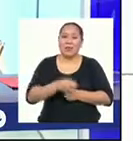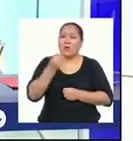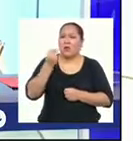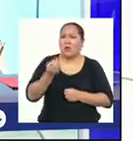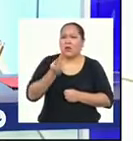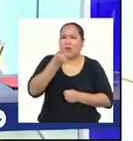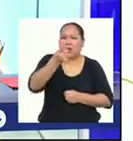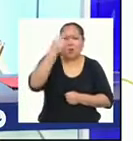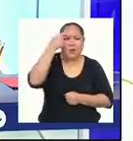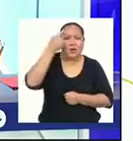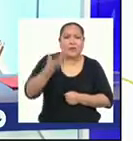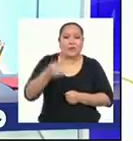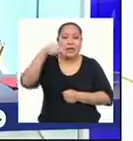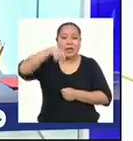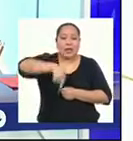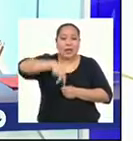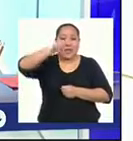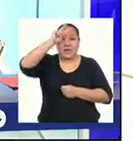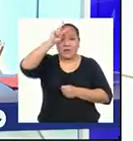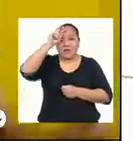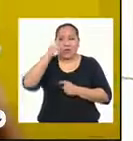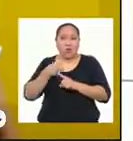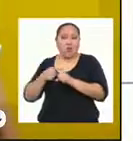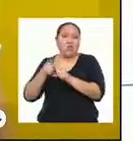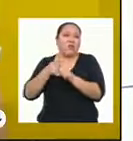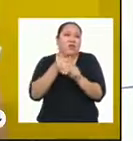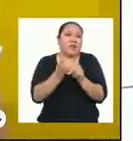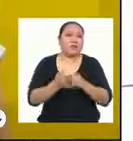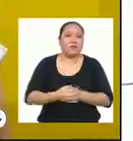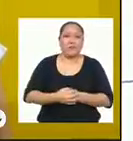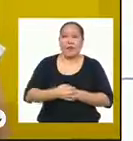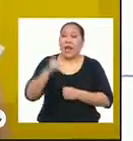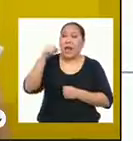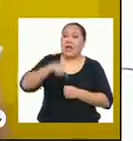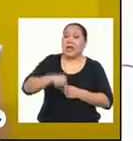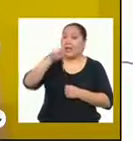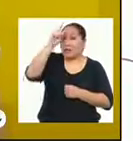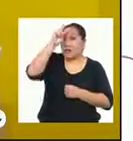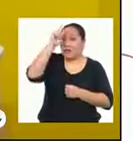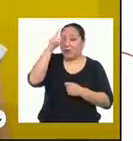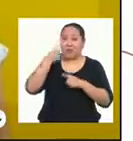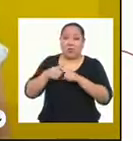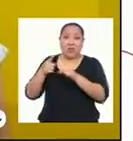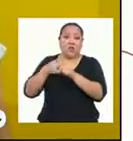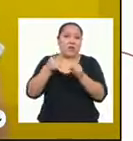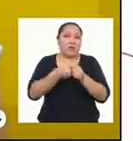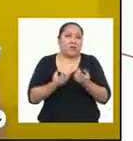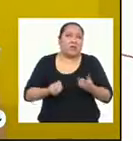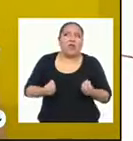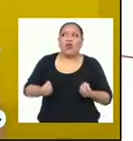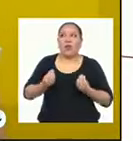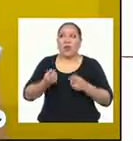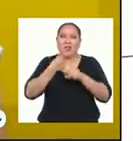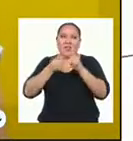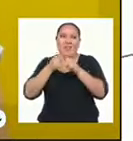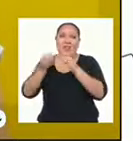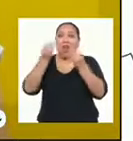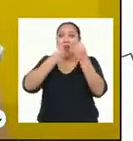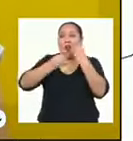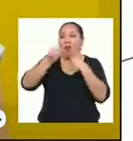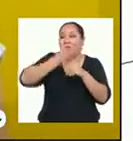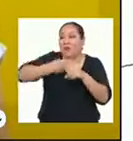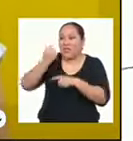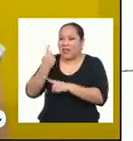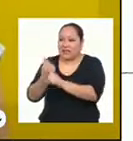crees que en el Perú somos diversos? En el Perú somos diversos por la variedad de platos típicos que